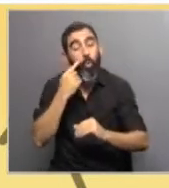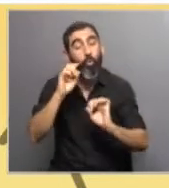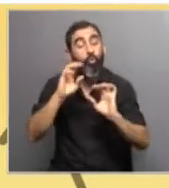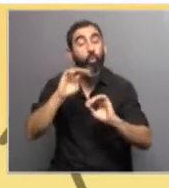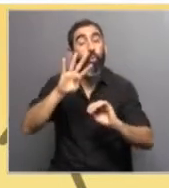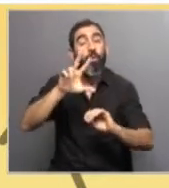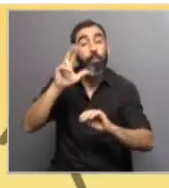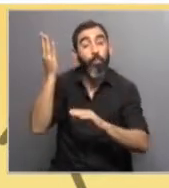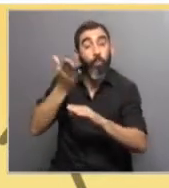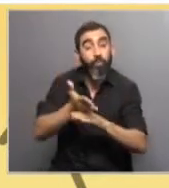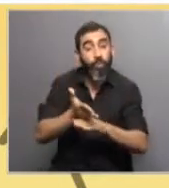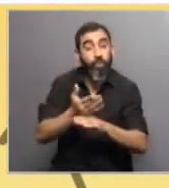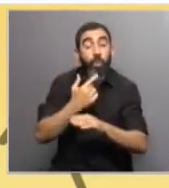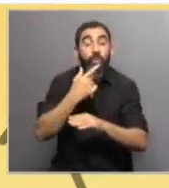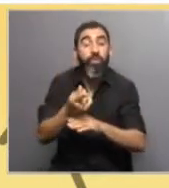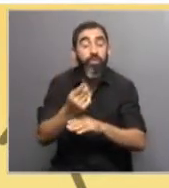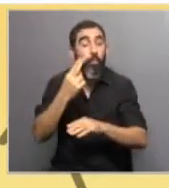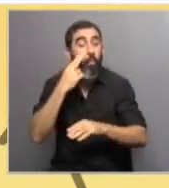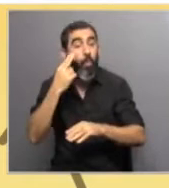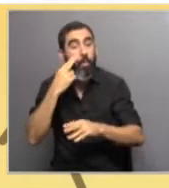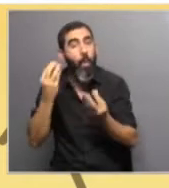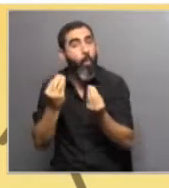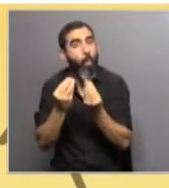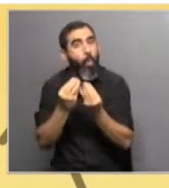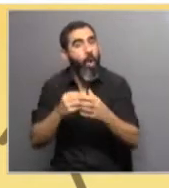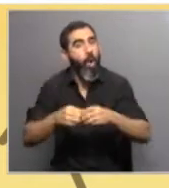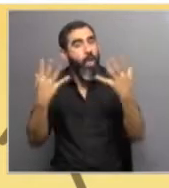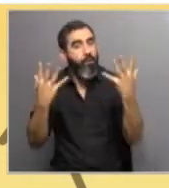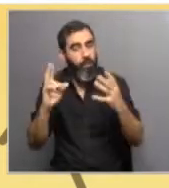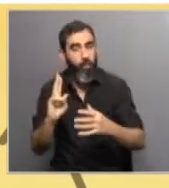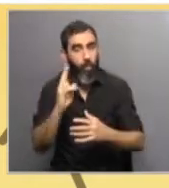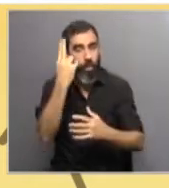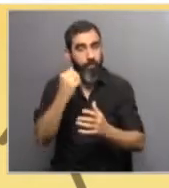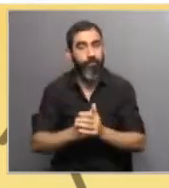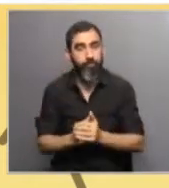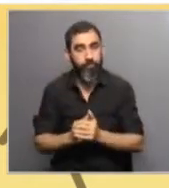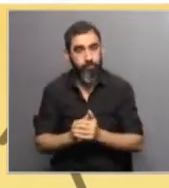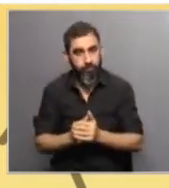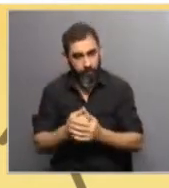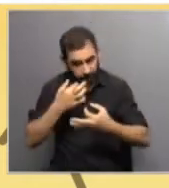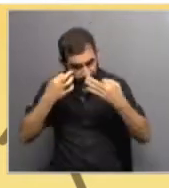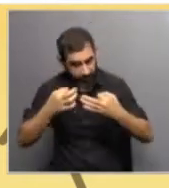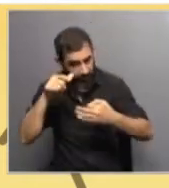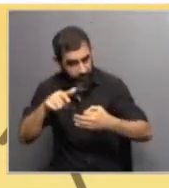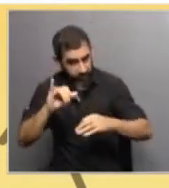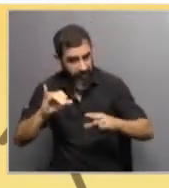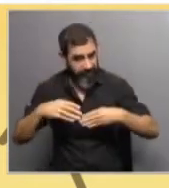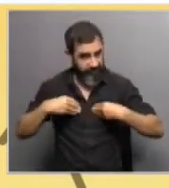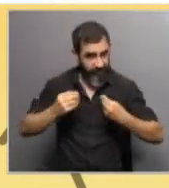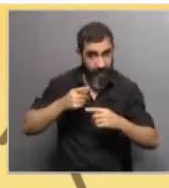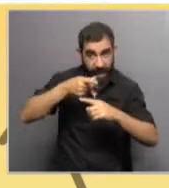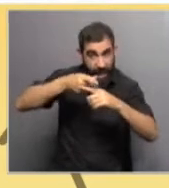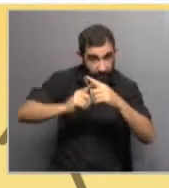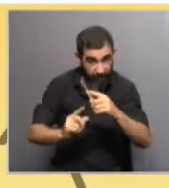de los consultados lo consideran un problema muy importante para nuestro país. ¿Es correcta esta percepción? Más de la